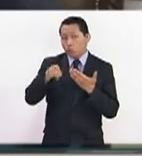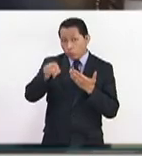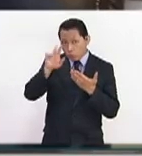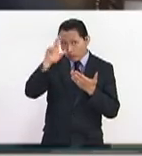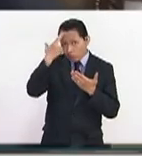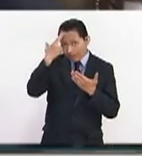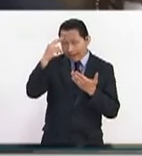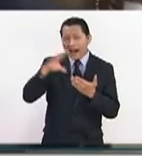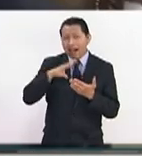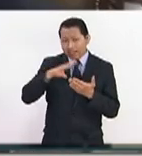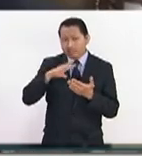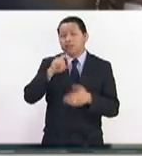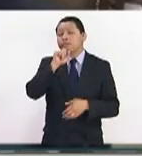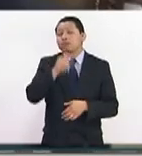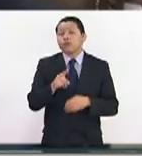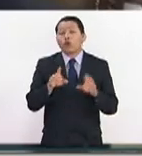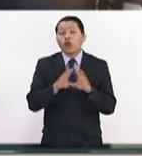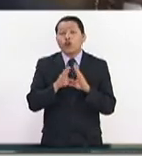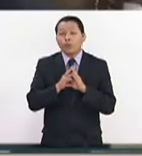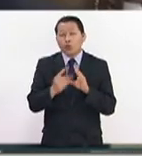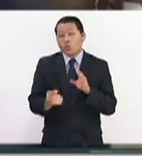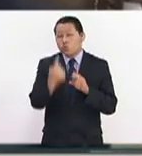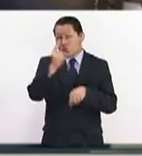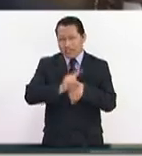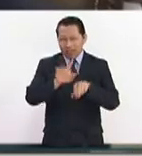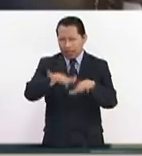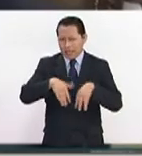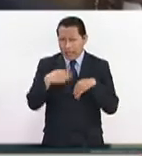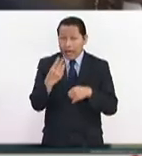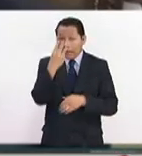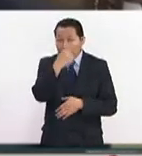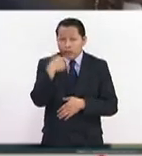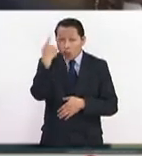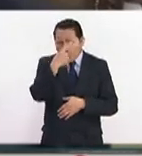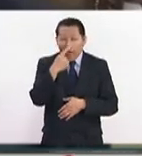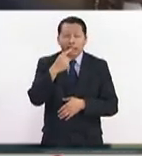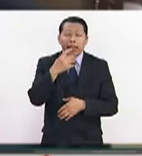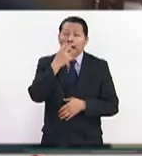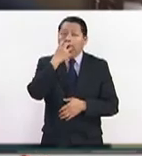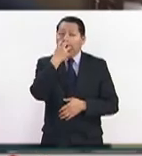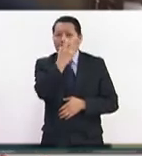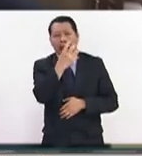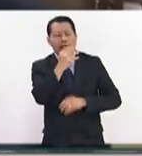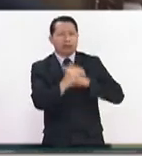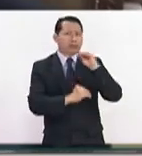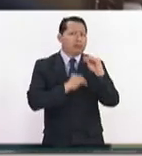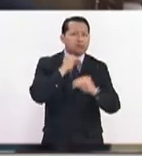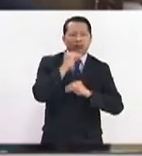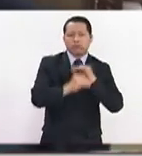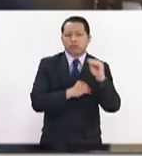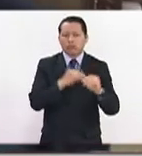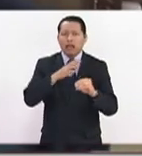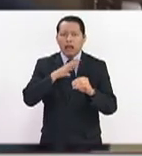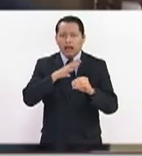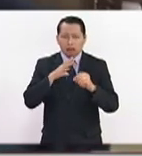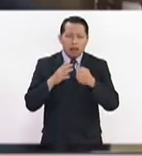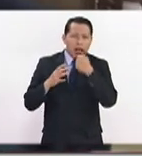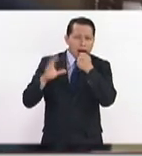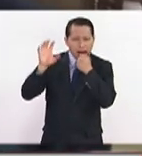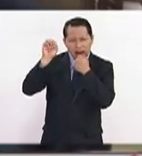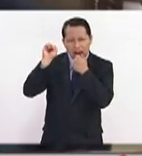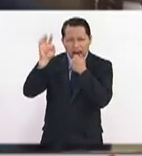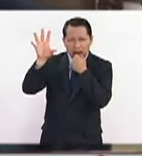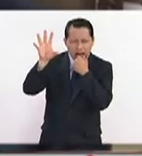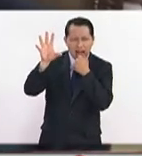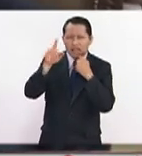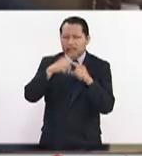recuerdas, hubo en una sesión más de 3 horas de gritos con megáfonos, intentaron impedir en 4